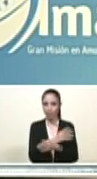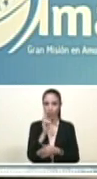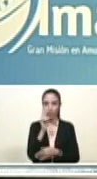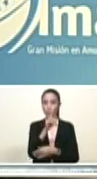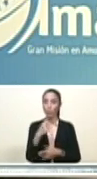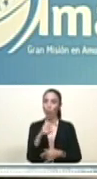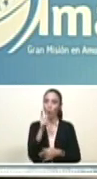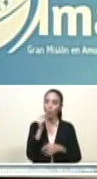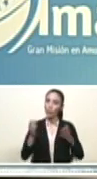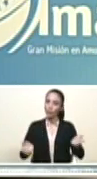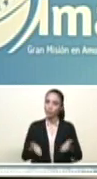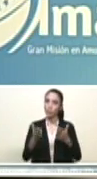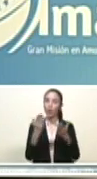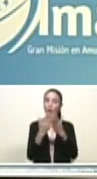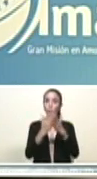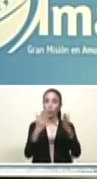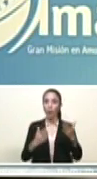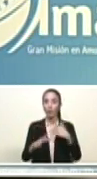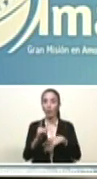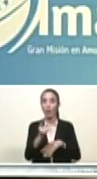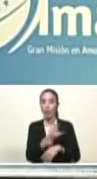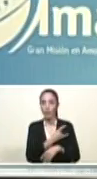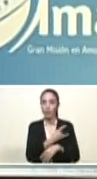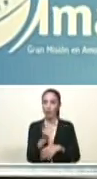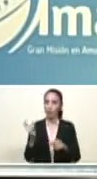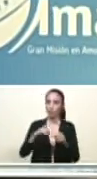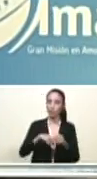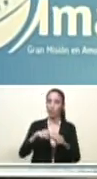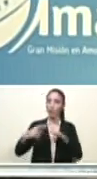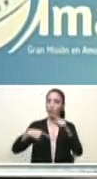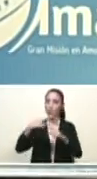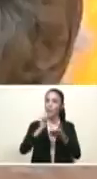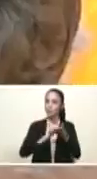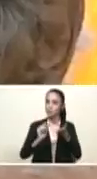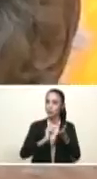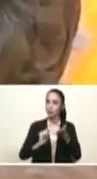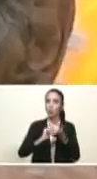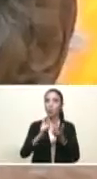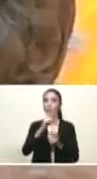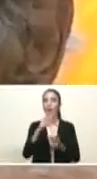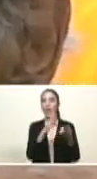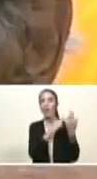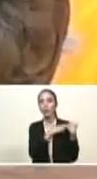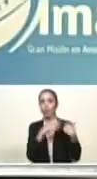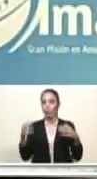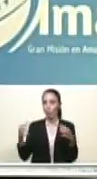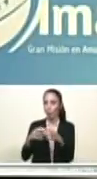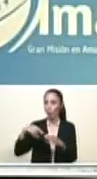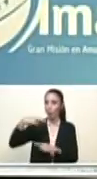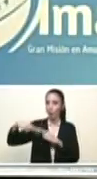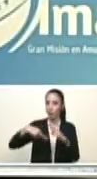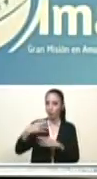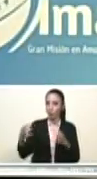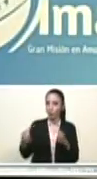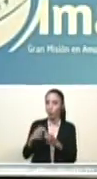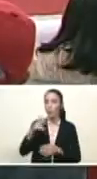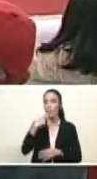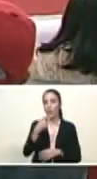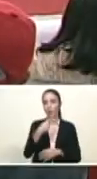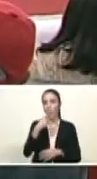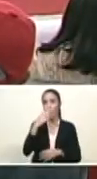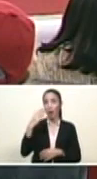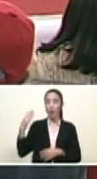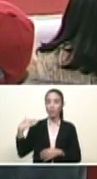joven estudiante universitario en la Escuela de Letras, luego escritor, era jefe de nosotros, los muchachos, que nos